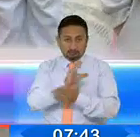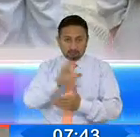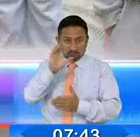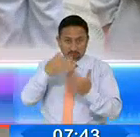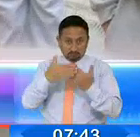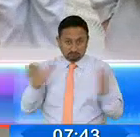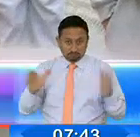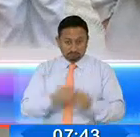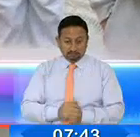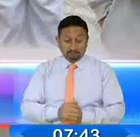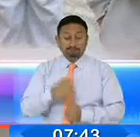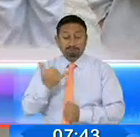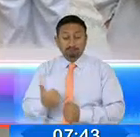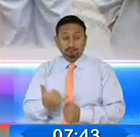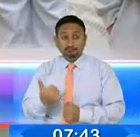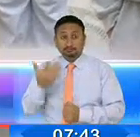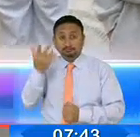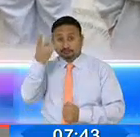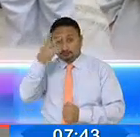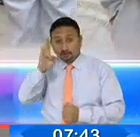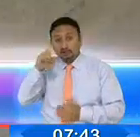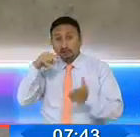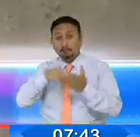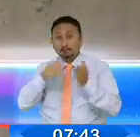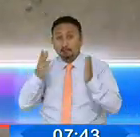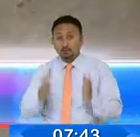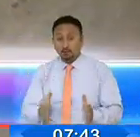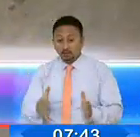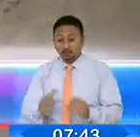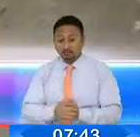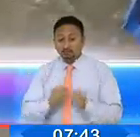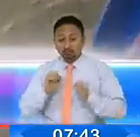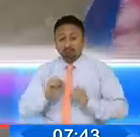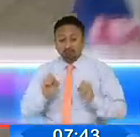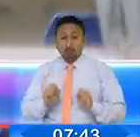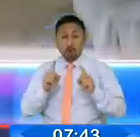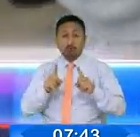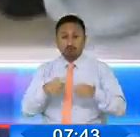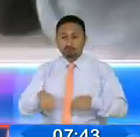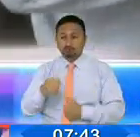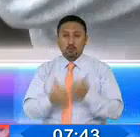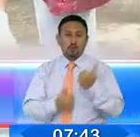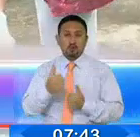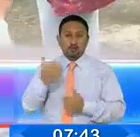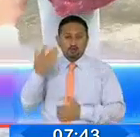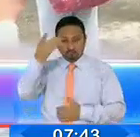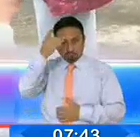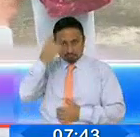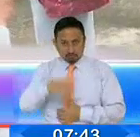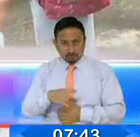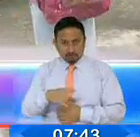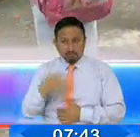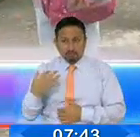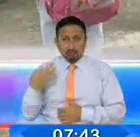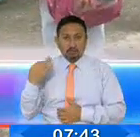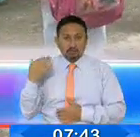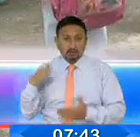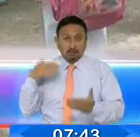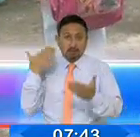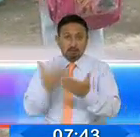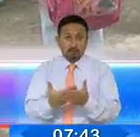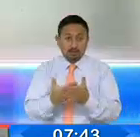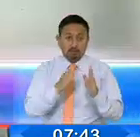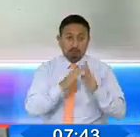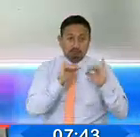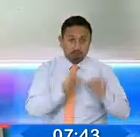Con ello, se habla de que 17.000 estudiantes tienen la opción de escoger la modalidad de estudio semipresencial.